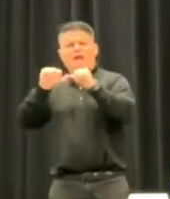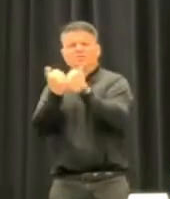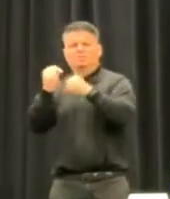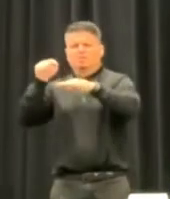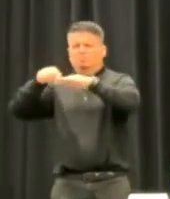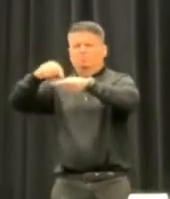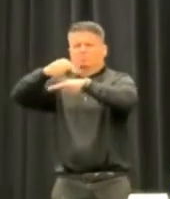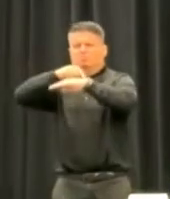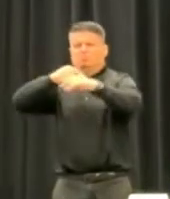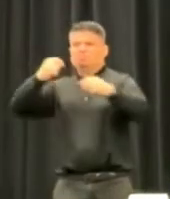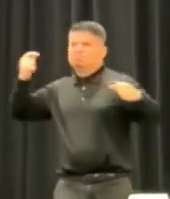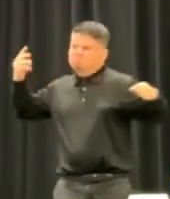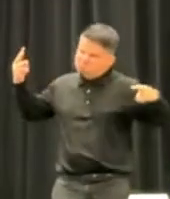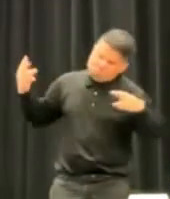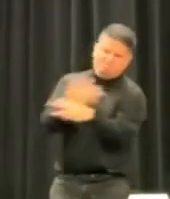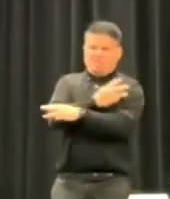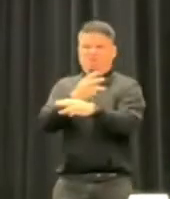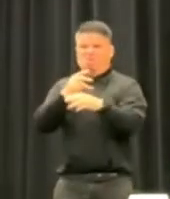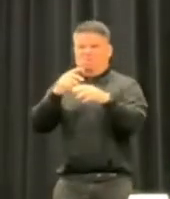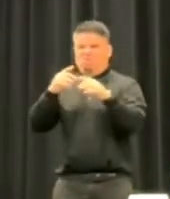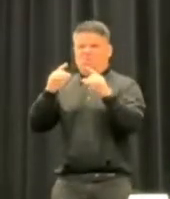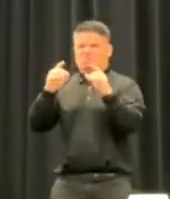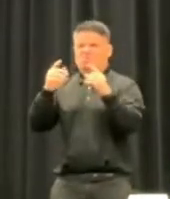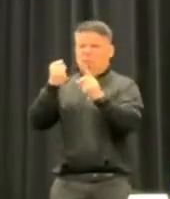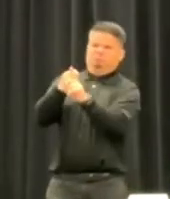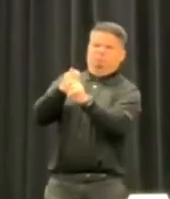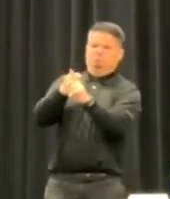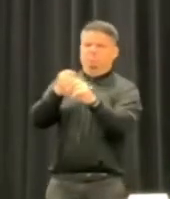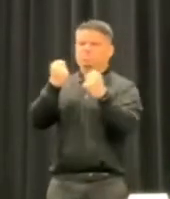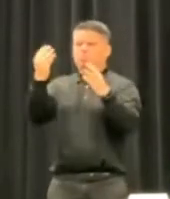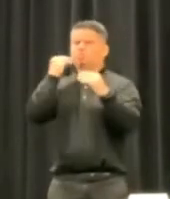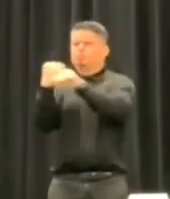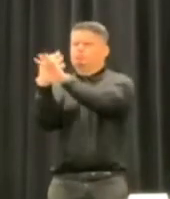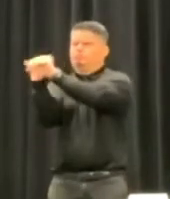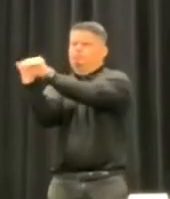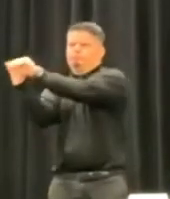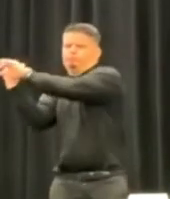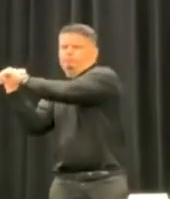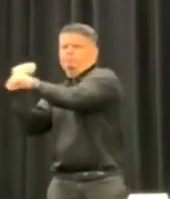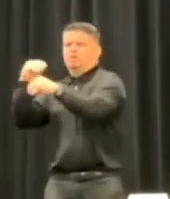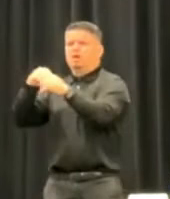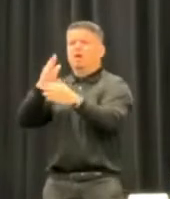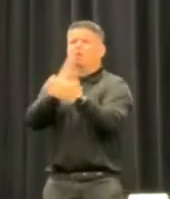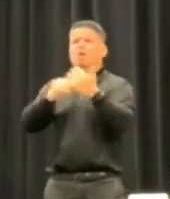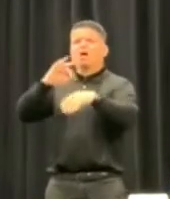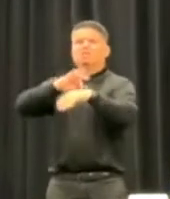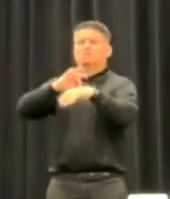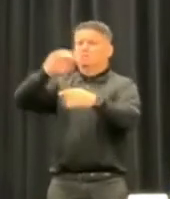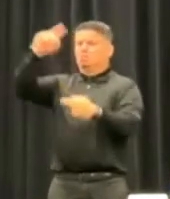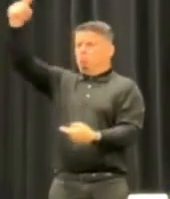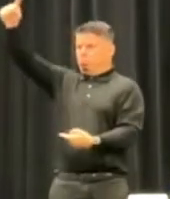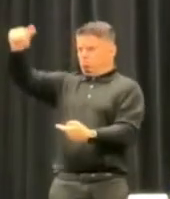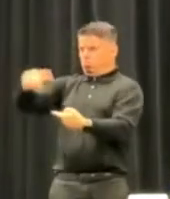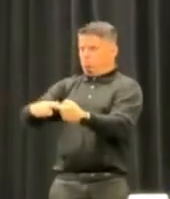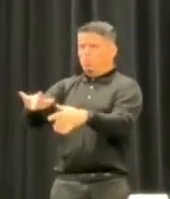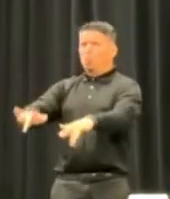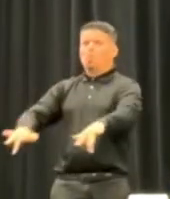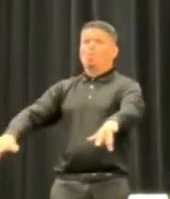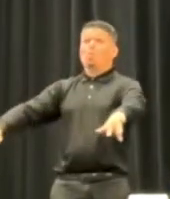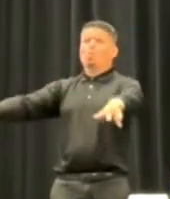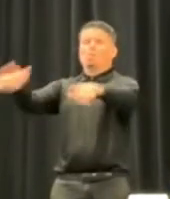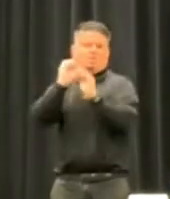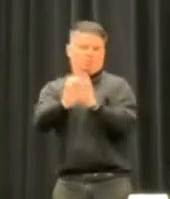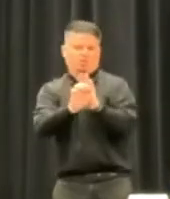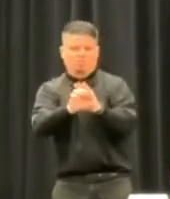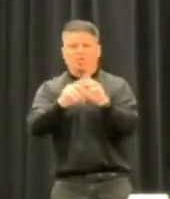conferencia que hay el trabajo que se pueden hacer a distancia pero otros no que hay agencias que se han adaptado como lo es hacienda con suri y el deet o